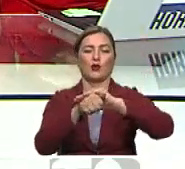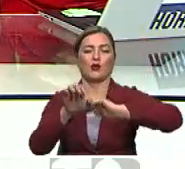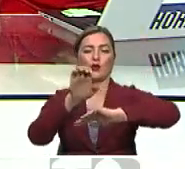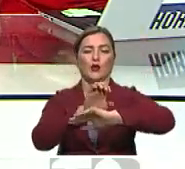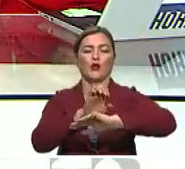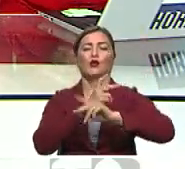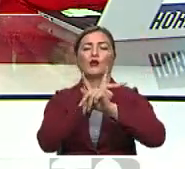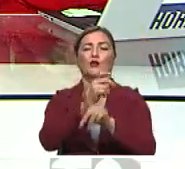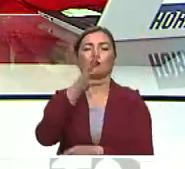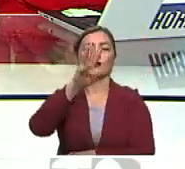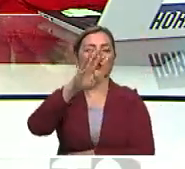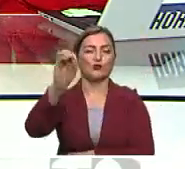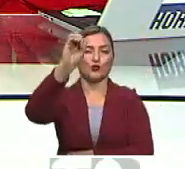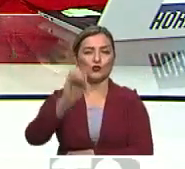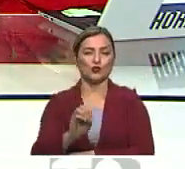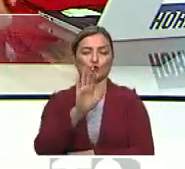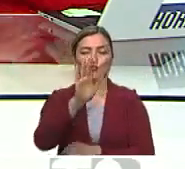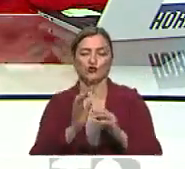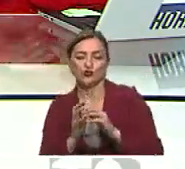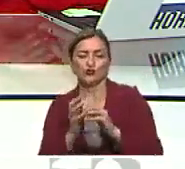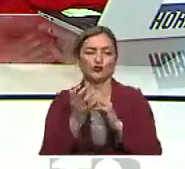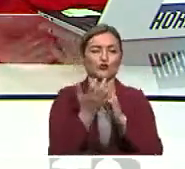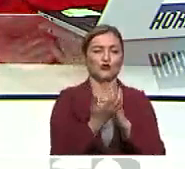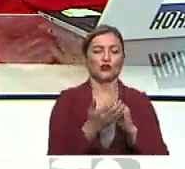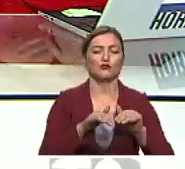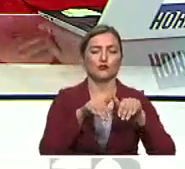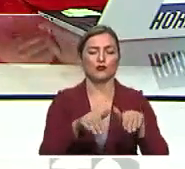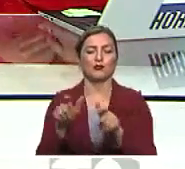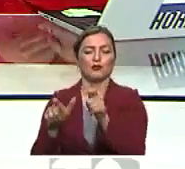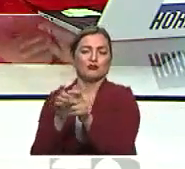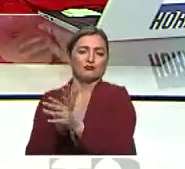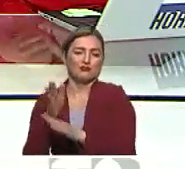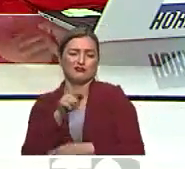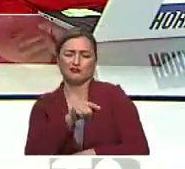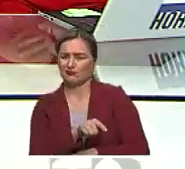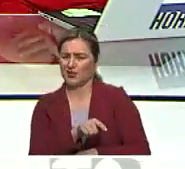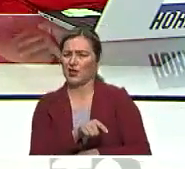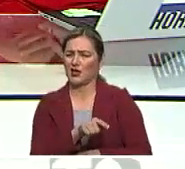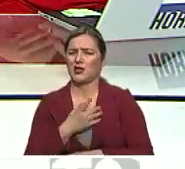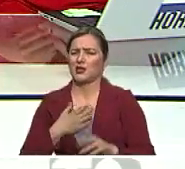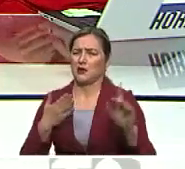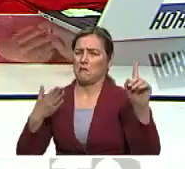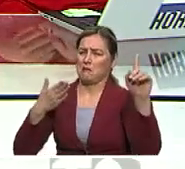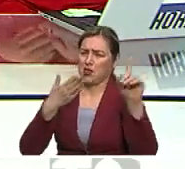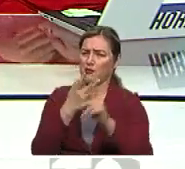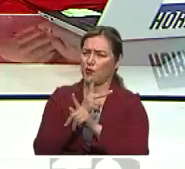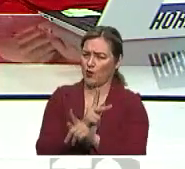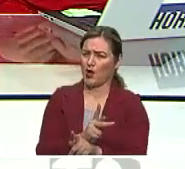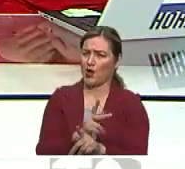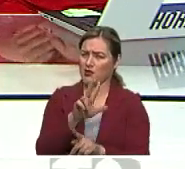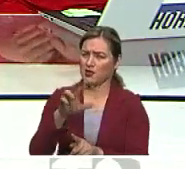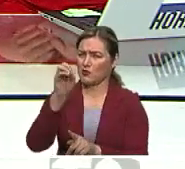del 16% de su océano. Sin embargo, a decir de expertos, estamos muy lejos de llegar a la meta de proteger